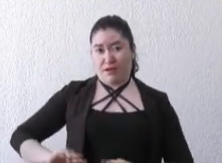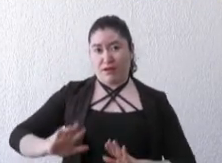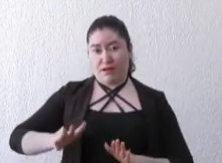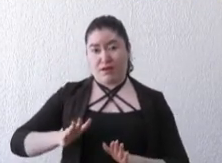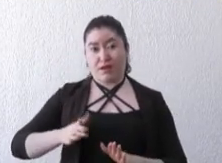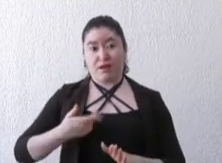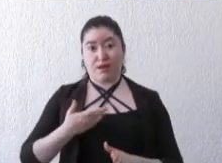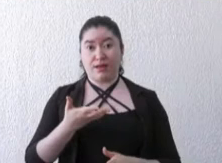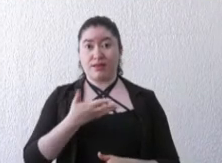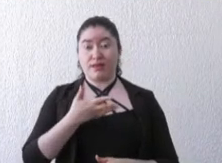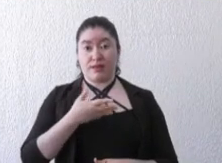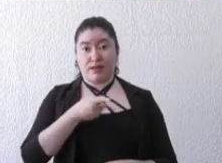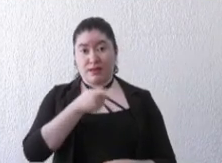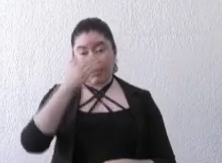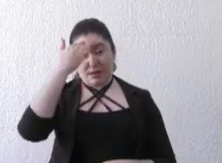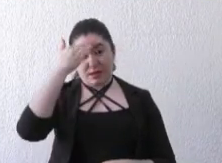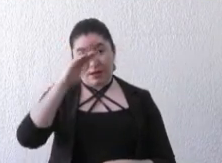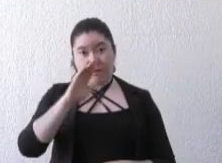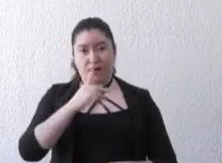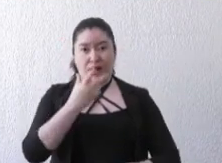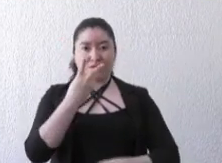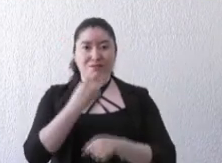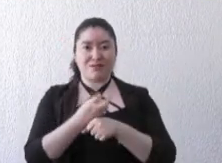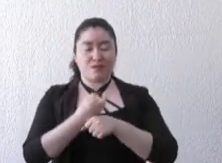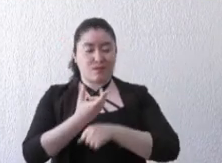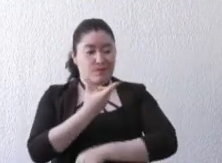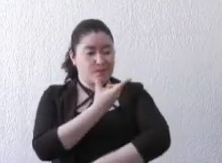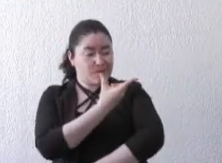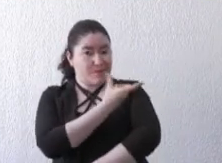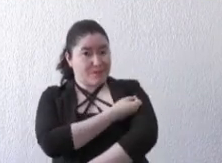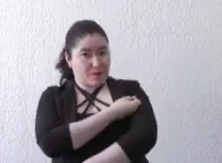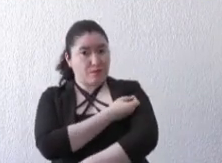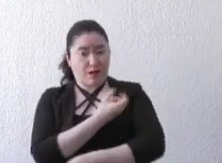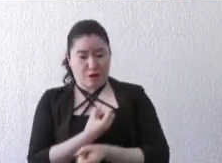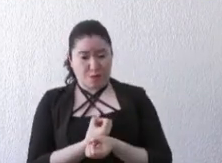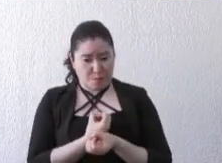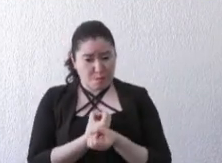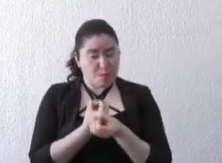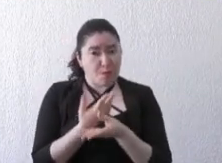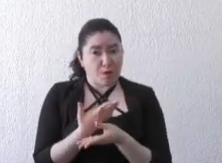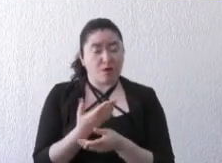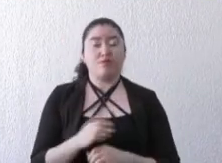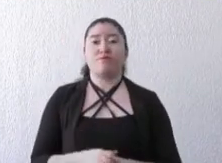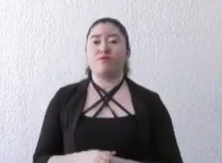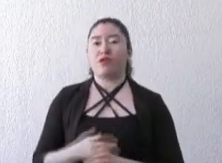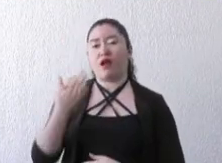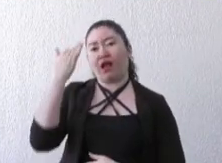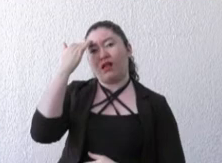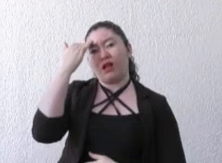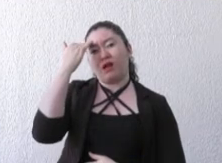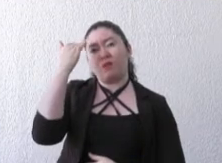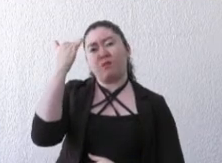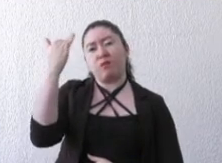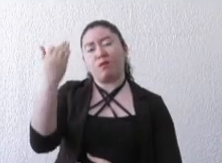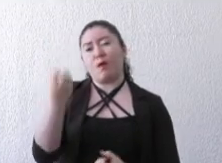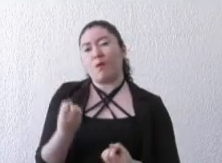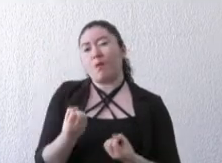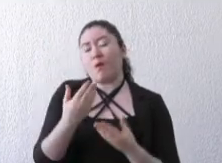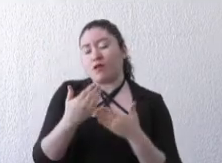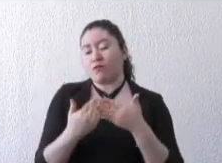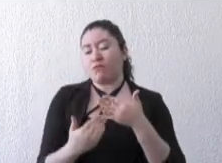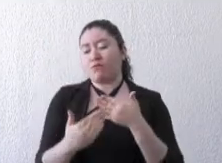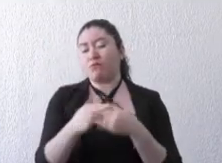tener la tranquilidad de que recibirán su segunda dosis? ¿Hasta cuántos días tienen de margen para recibirla? Por